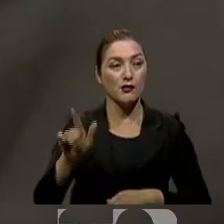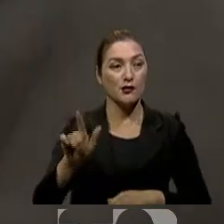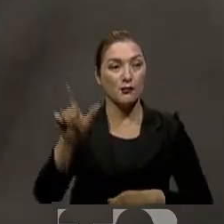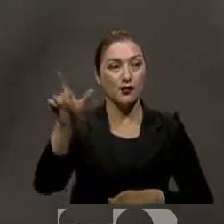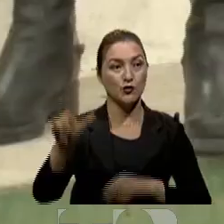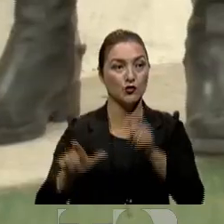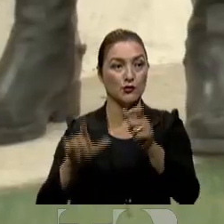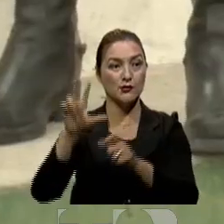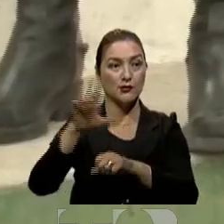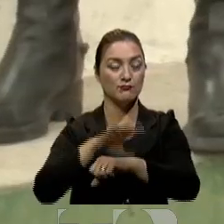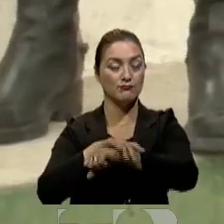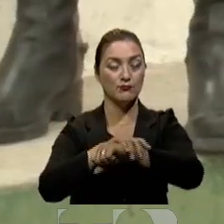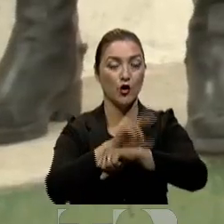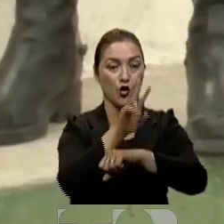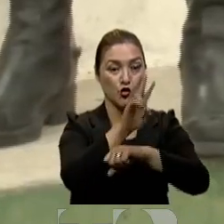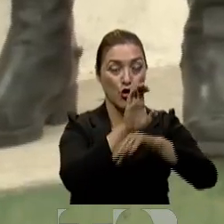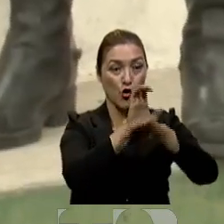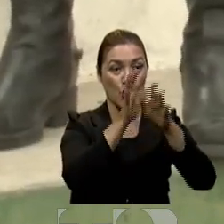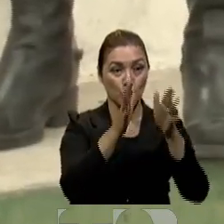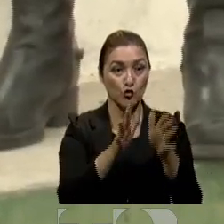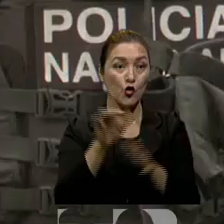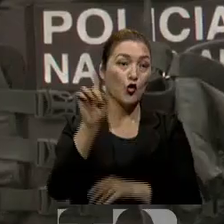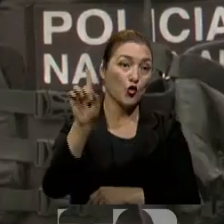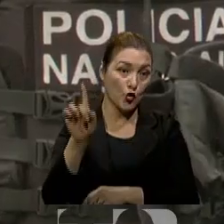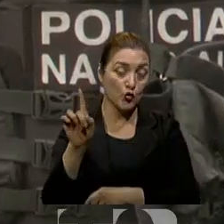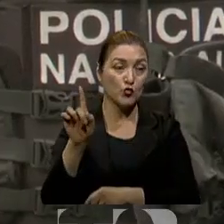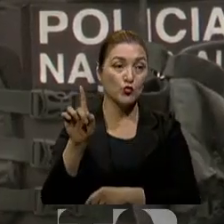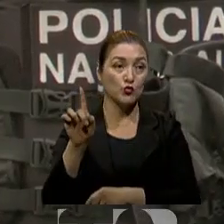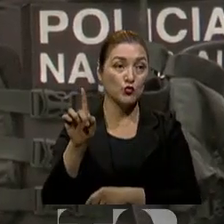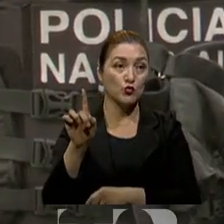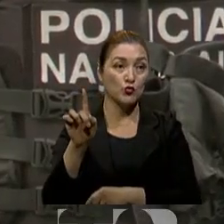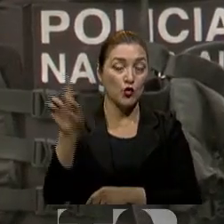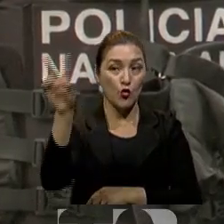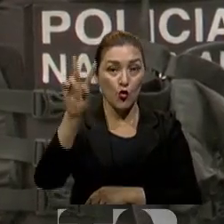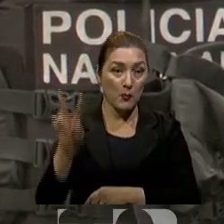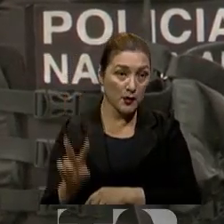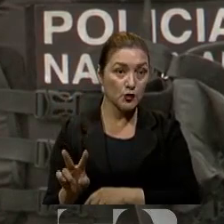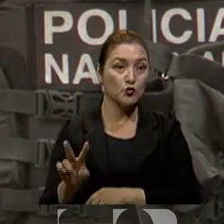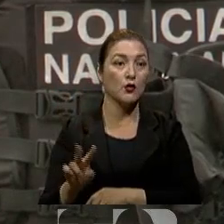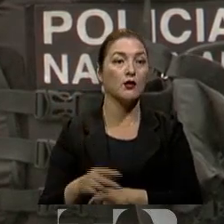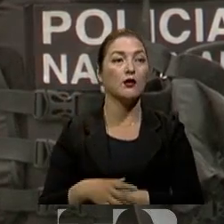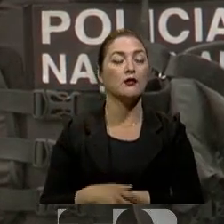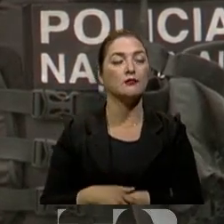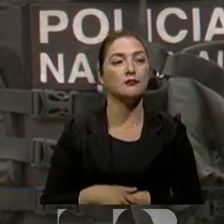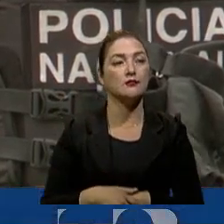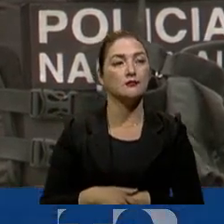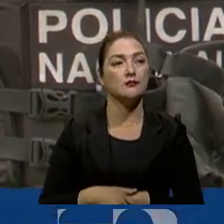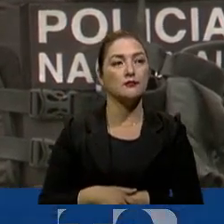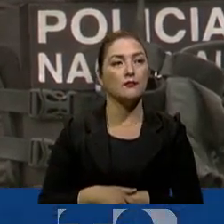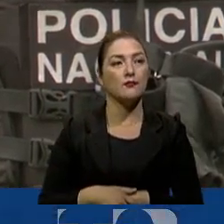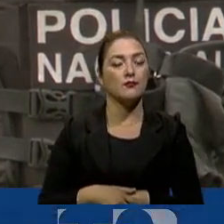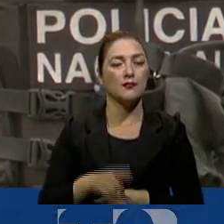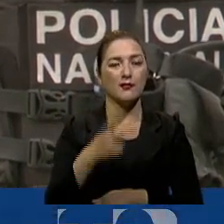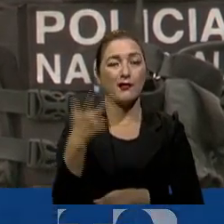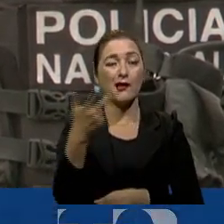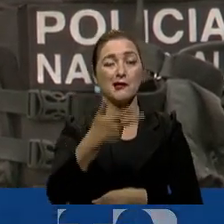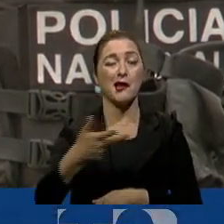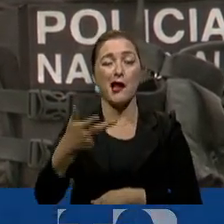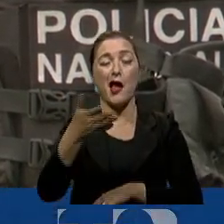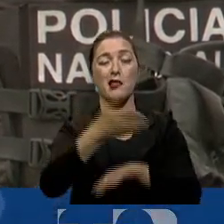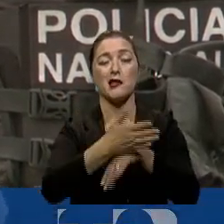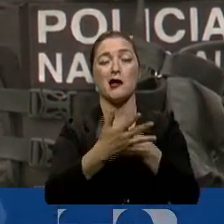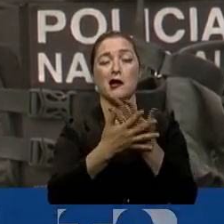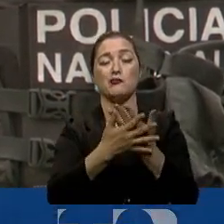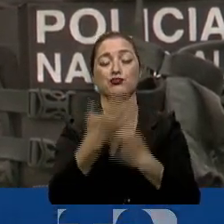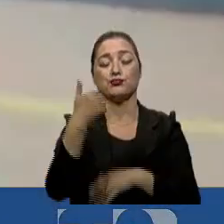3 ciudadanos, 2 de nacionalidad ecuatoriana, 1 de nacionalidad venezolana, los mismos que presentan varios antecedentes penales